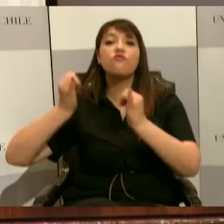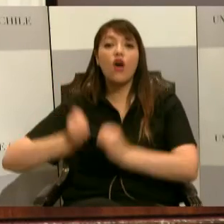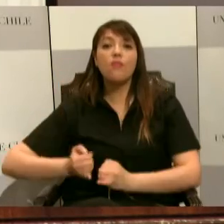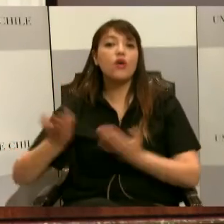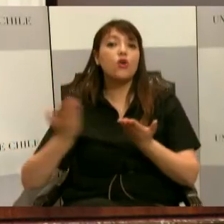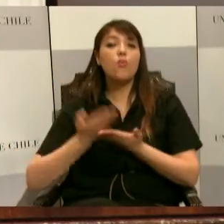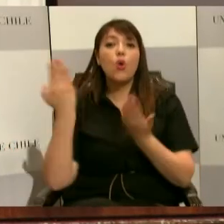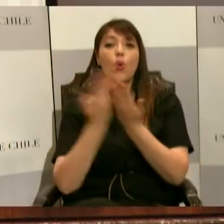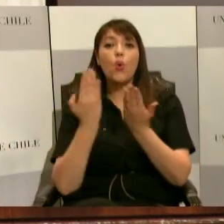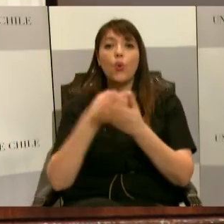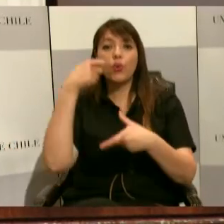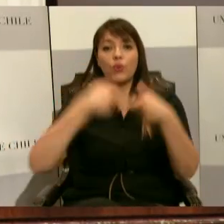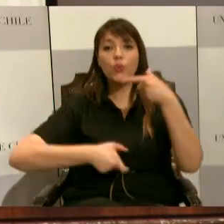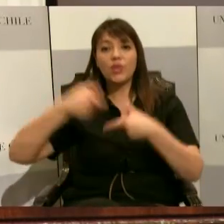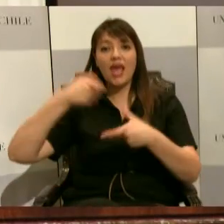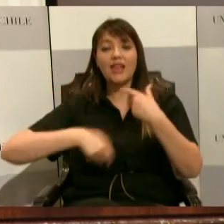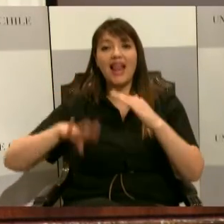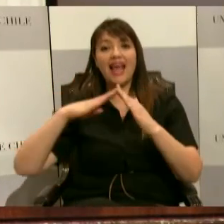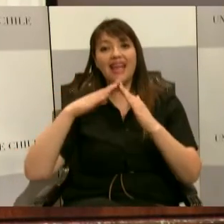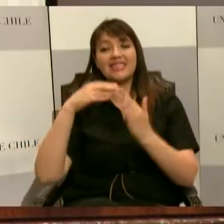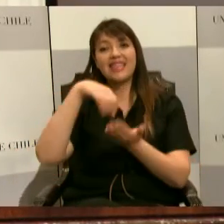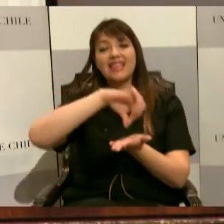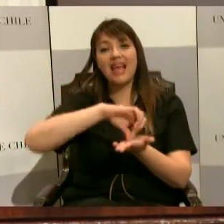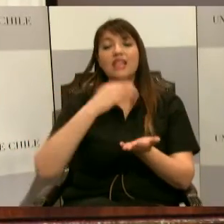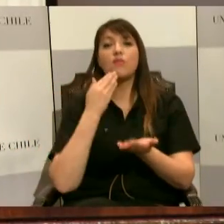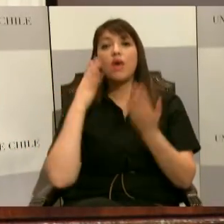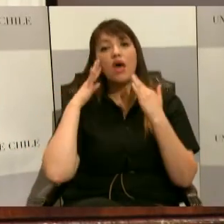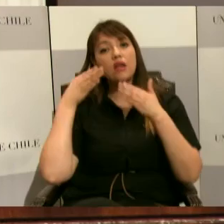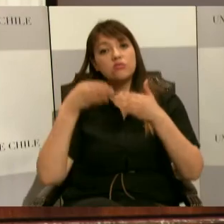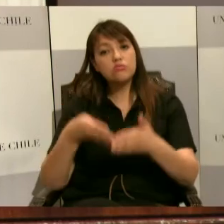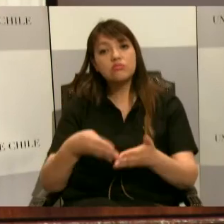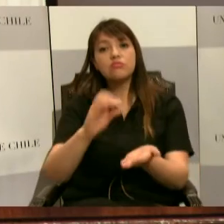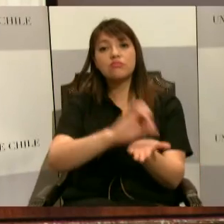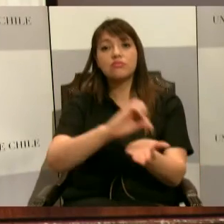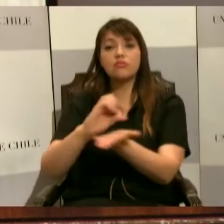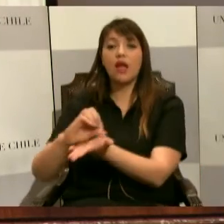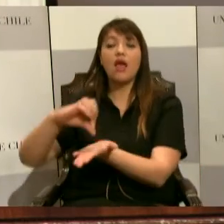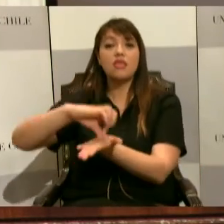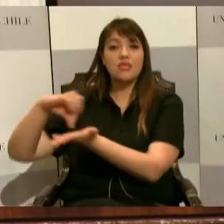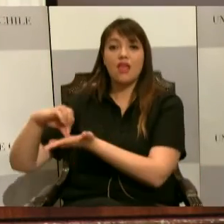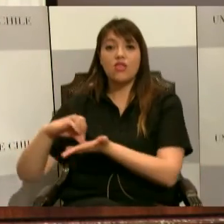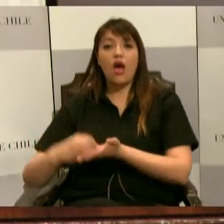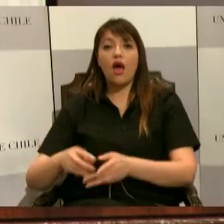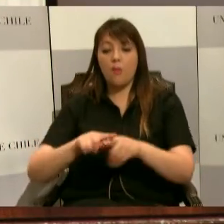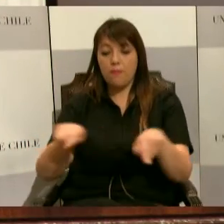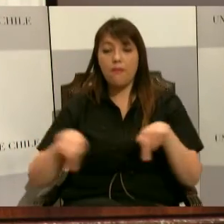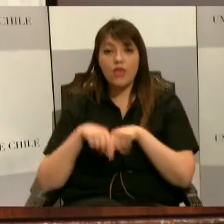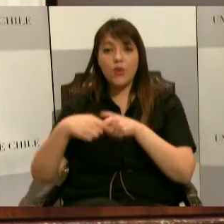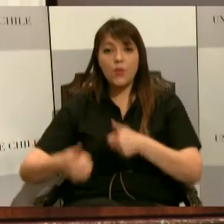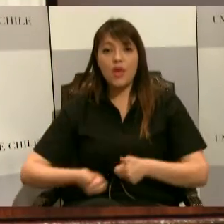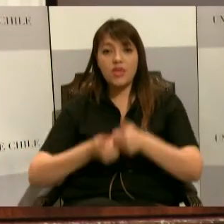universidad, el próximo año instalaremos en la Casa Central el Centro de Atención Académica al Estudiante, que constituirá un espacio de acompañamiento para